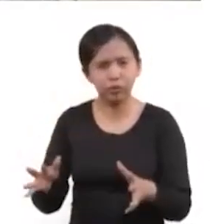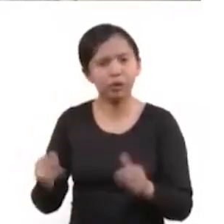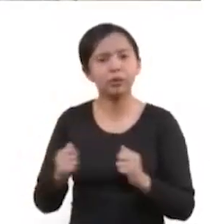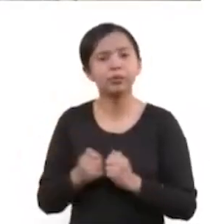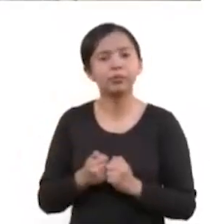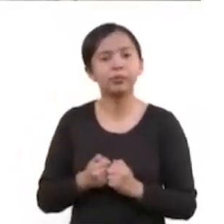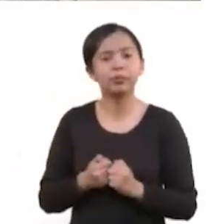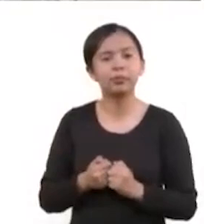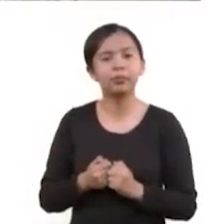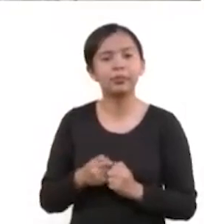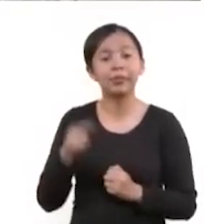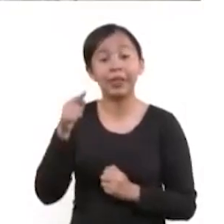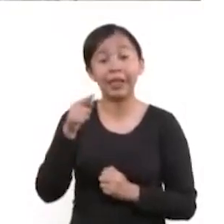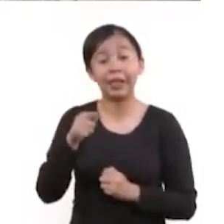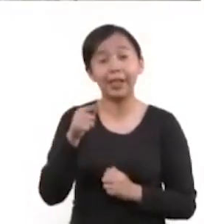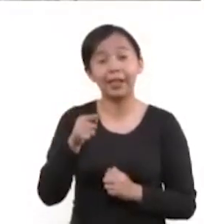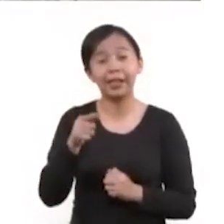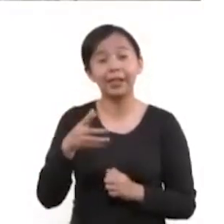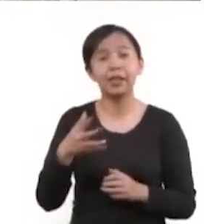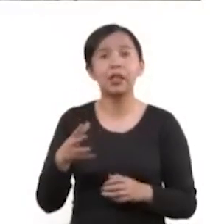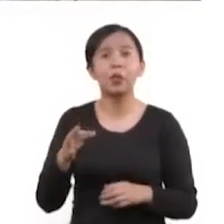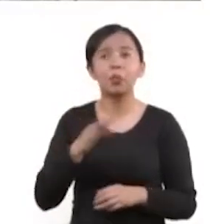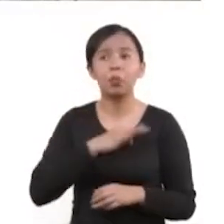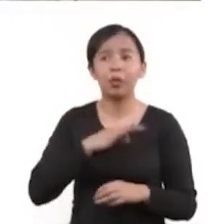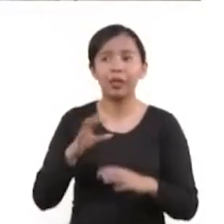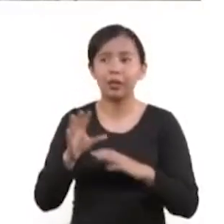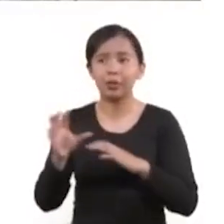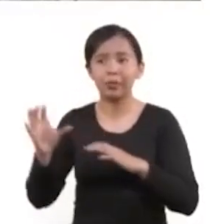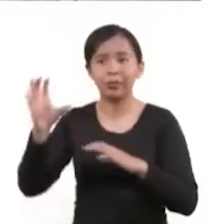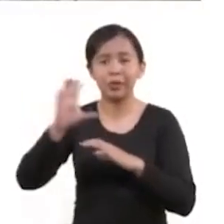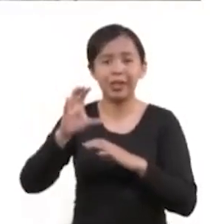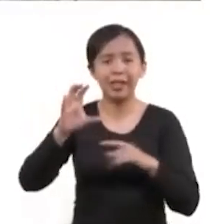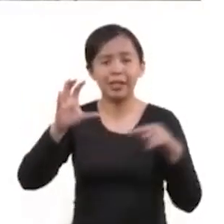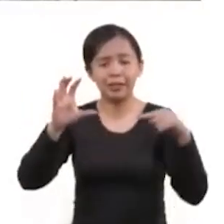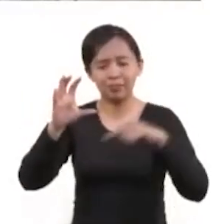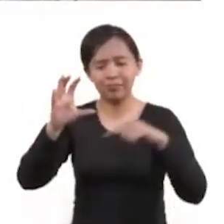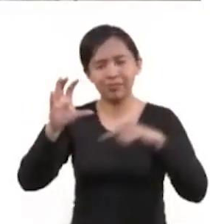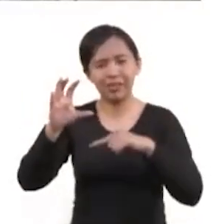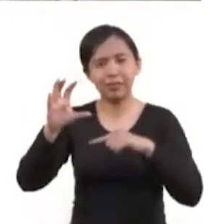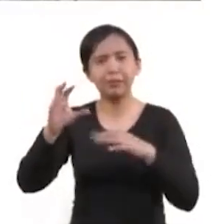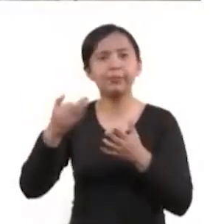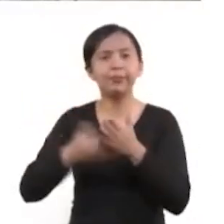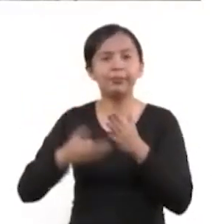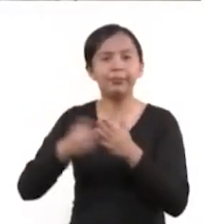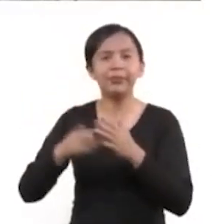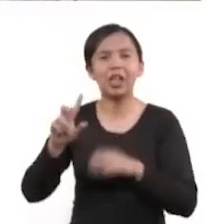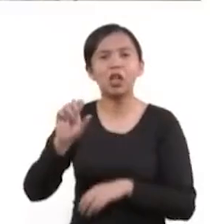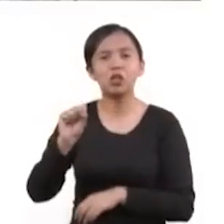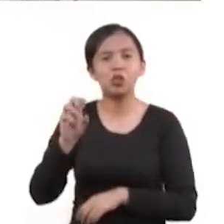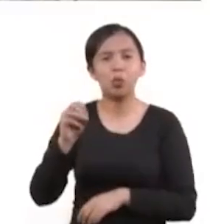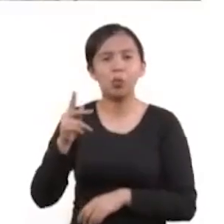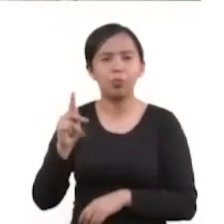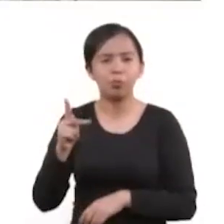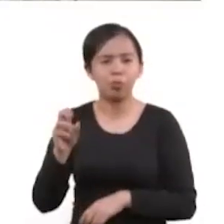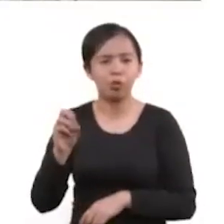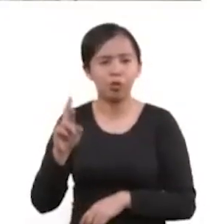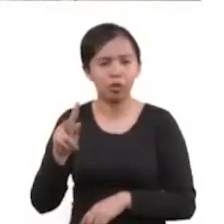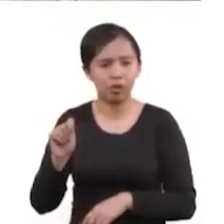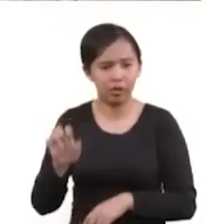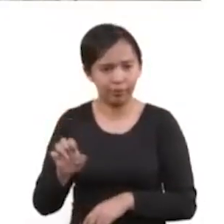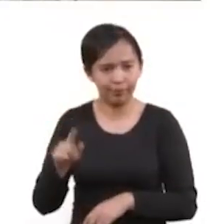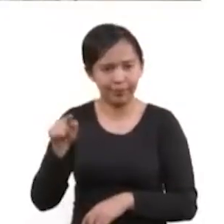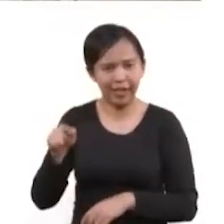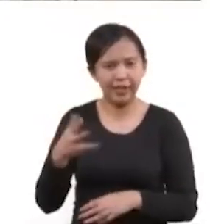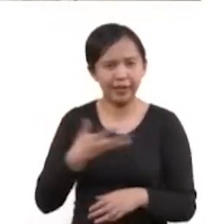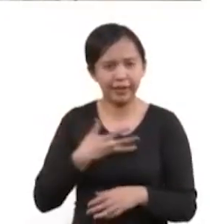acuíferos, la estructura se queda elevada, pierde el soporte. Entonces lo que vemos ahí son estas pilas, un encamisado de acero